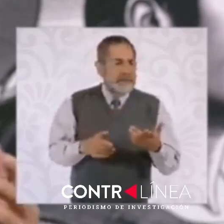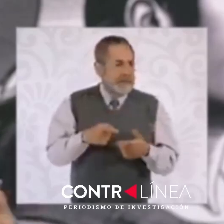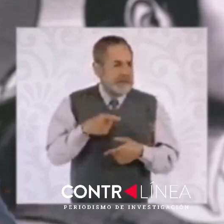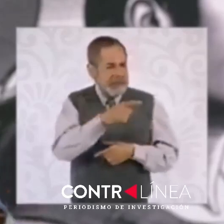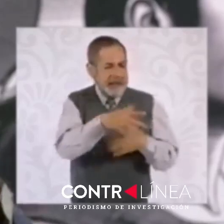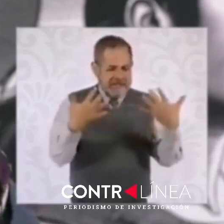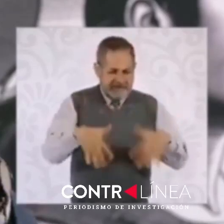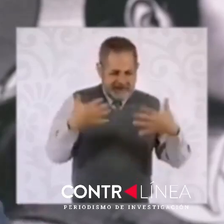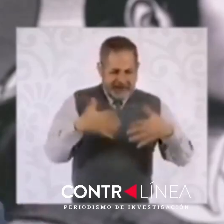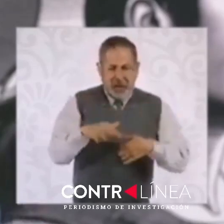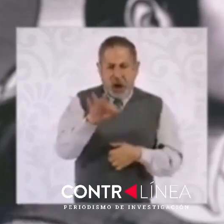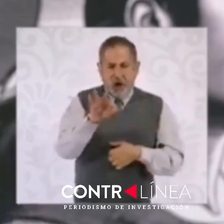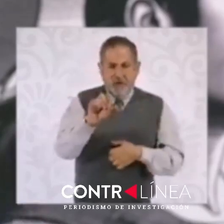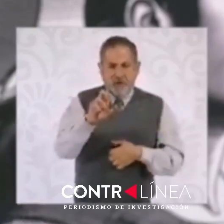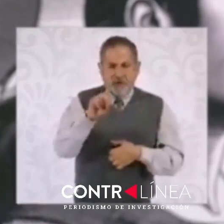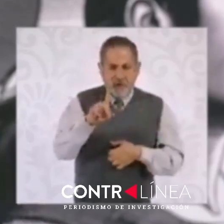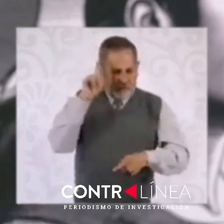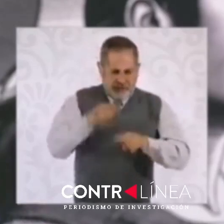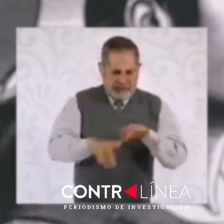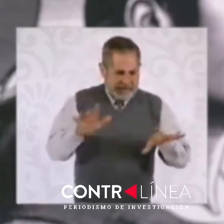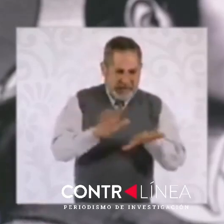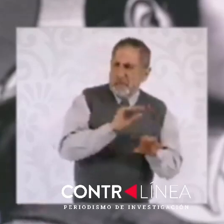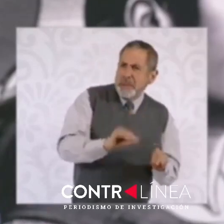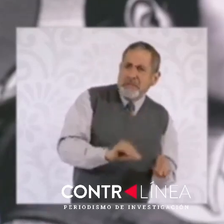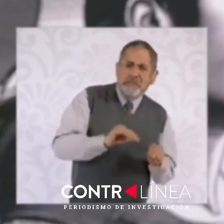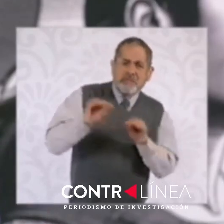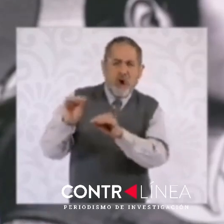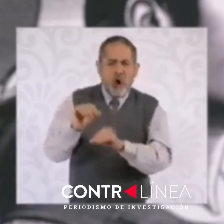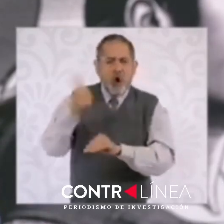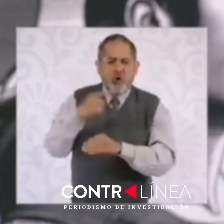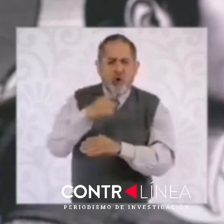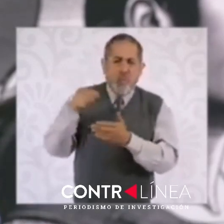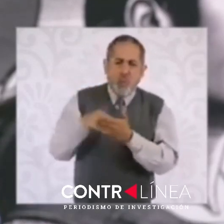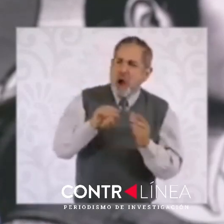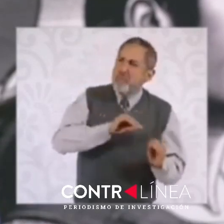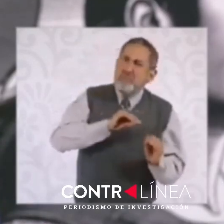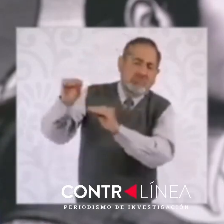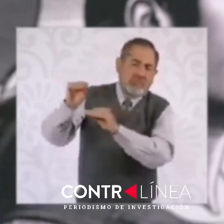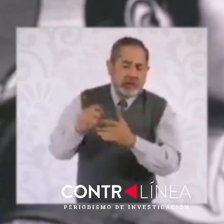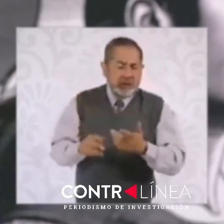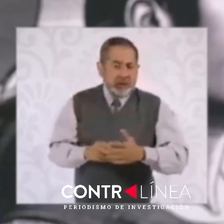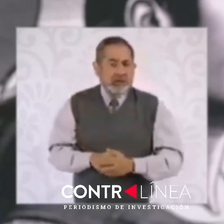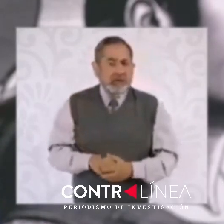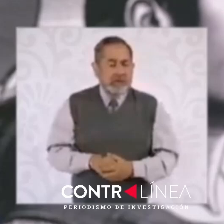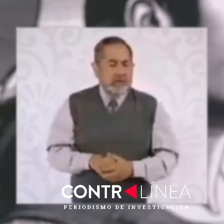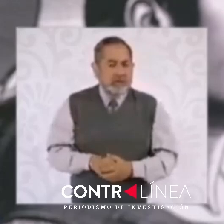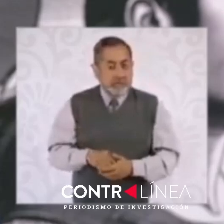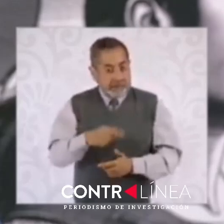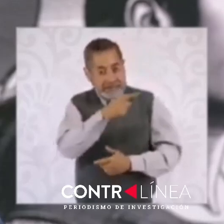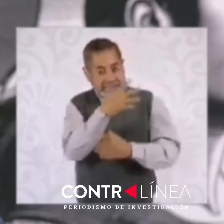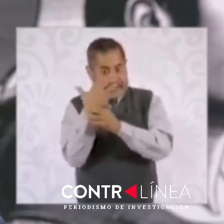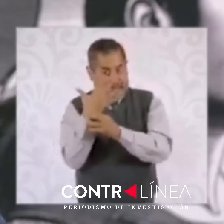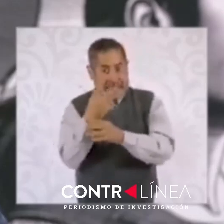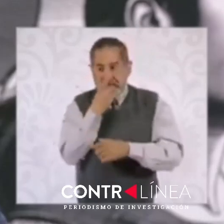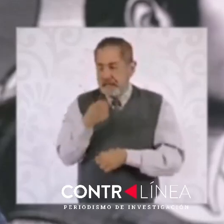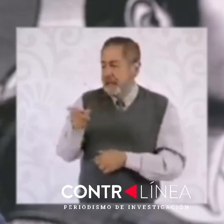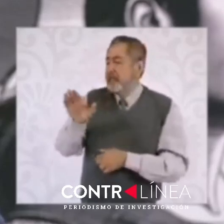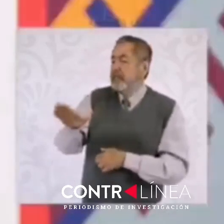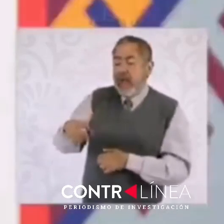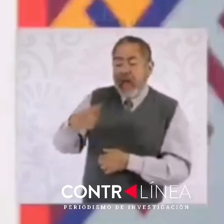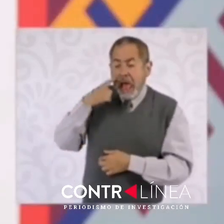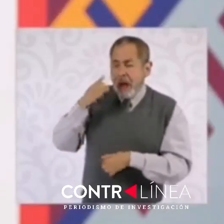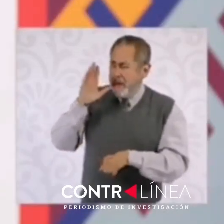reubiquen plantas y todo esto en un futuro? Y él contestó, mira, la planta más productiva que tengo en el